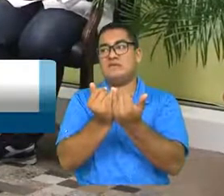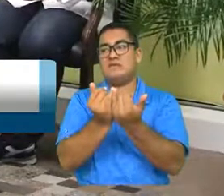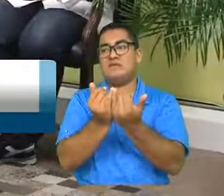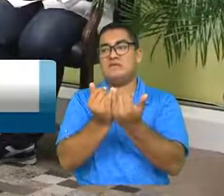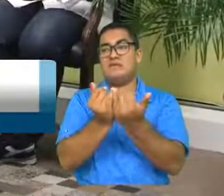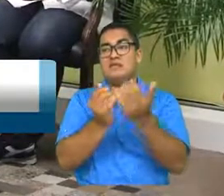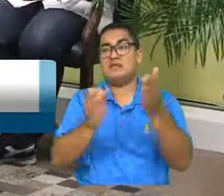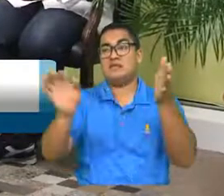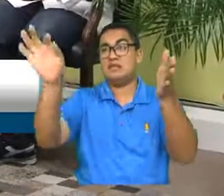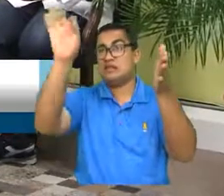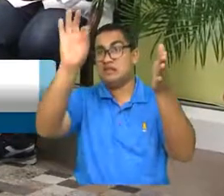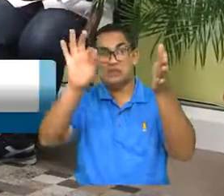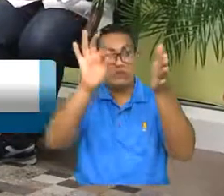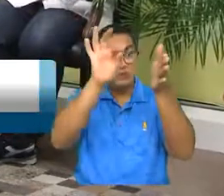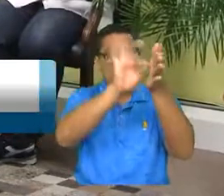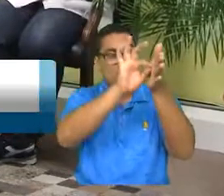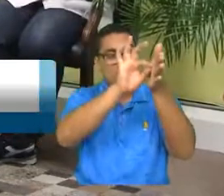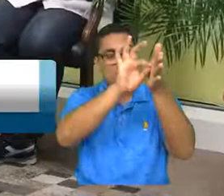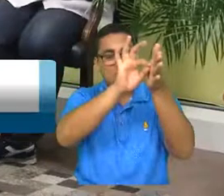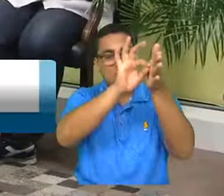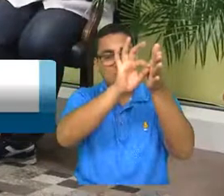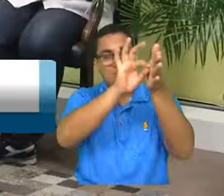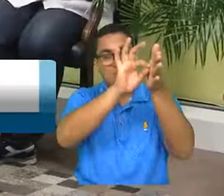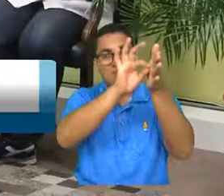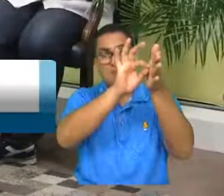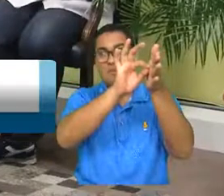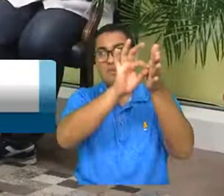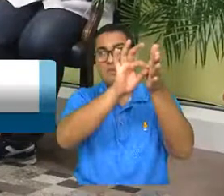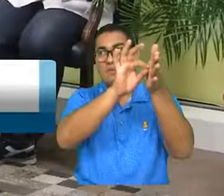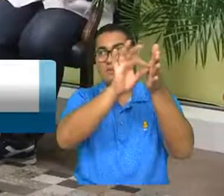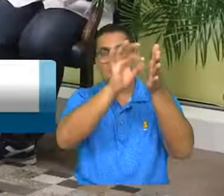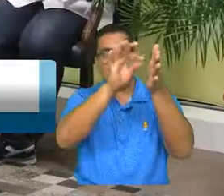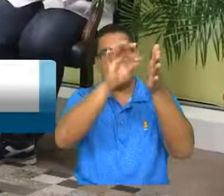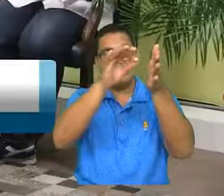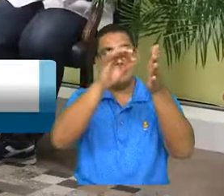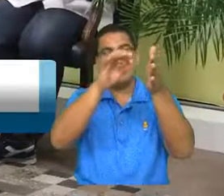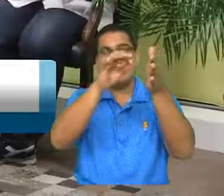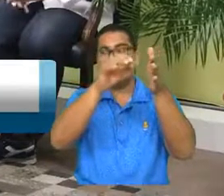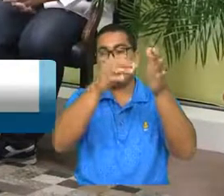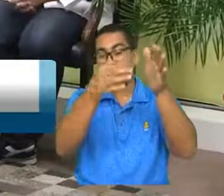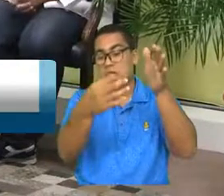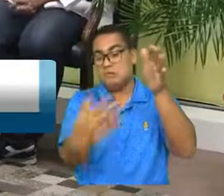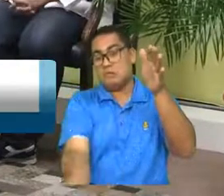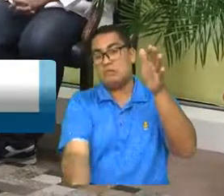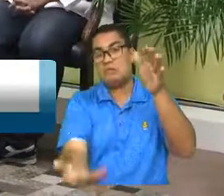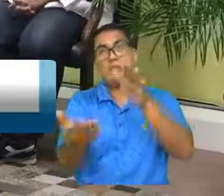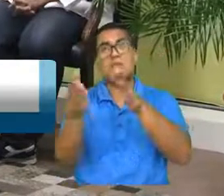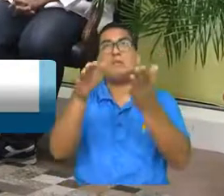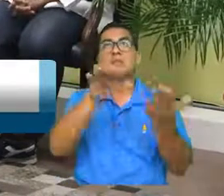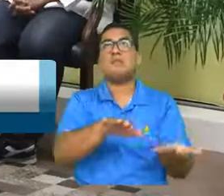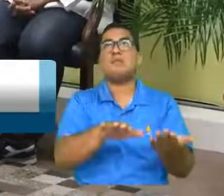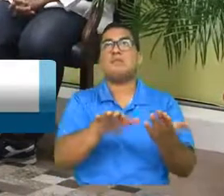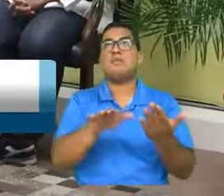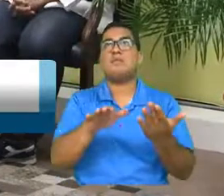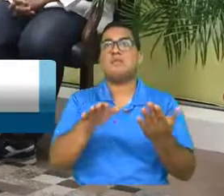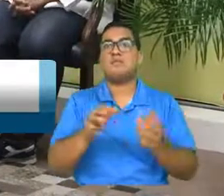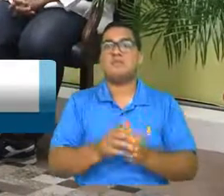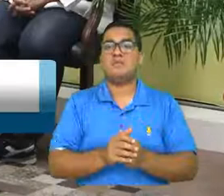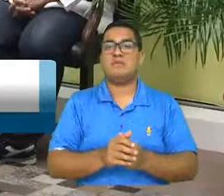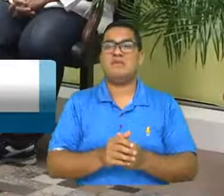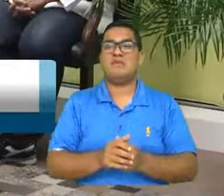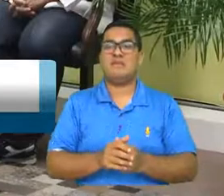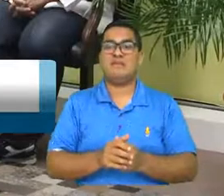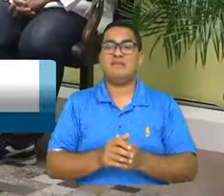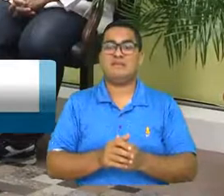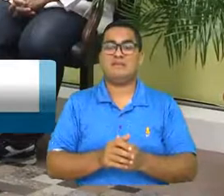ella llega, se posa, se lleva en su patita eso y va a fallecer. Se sigue usando el insecticida. Pues ahorita